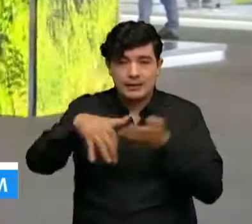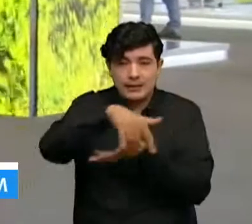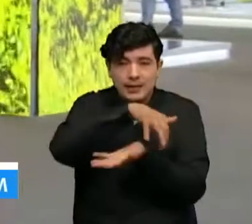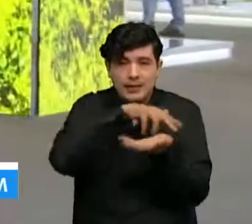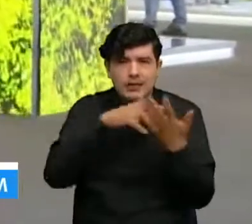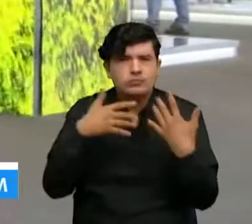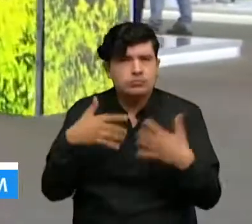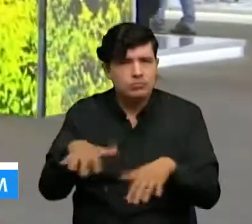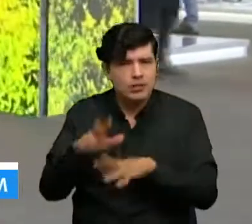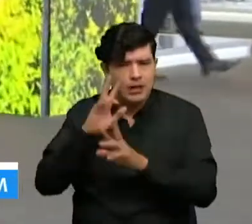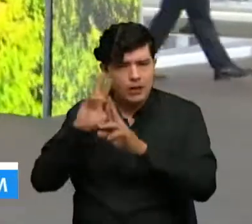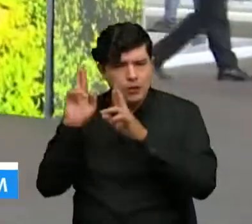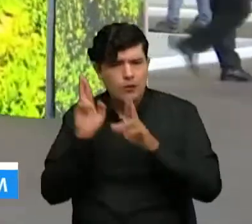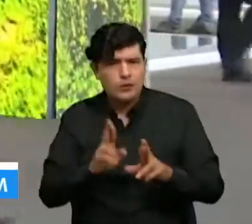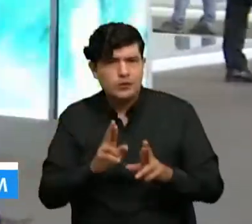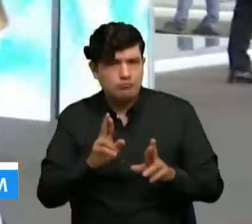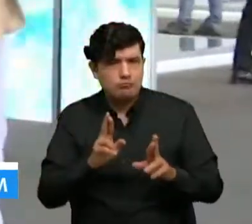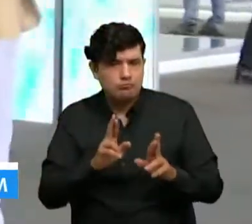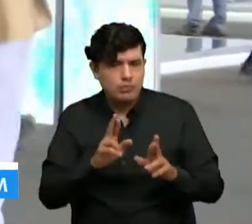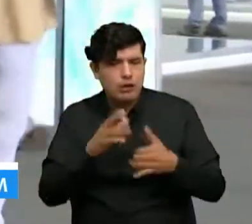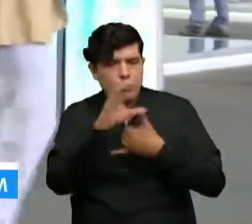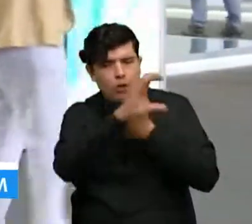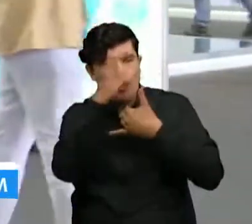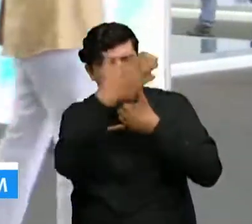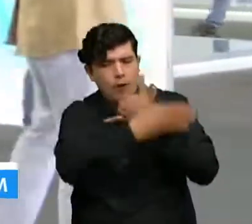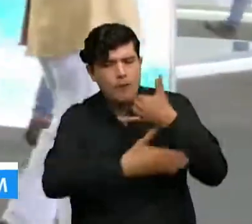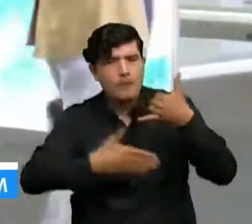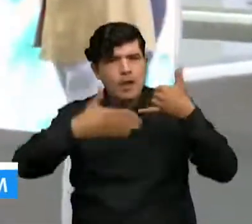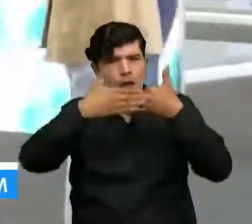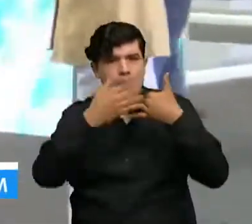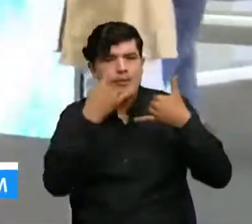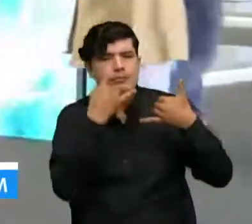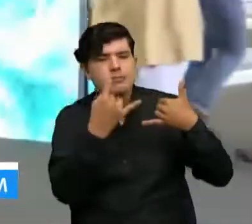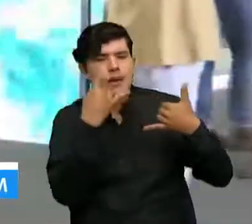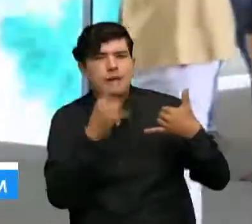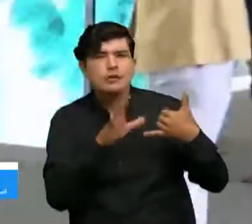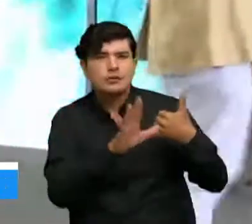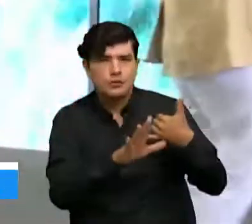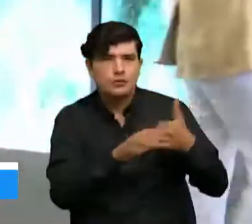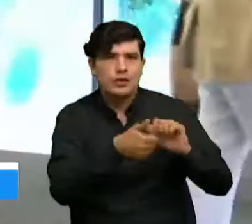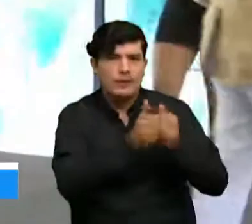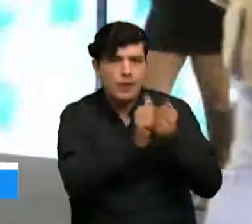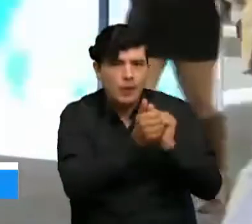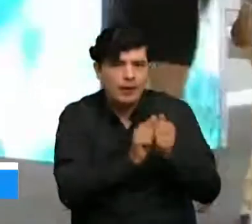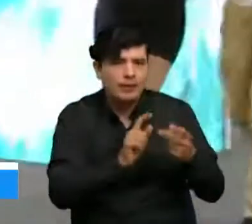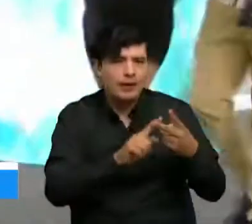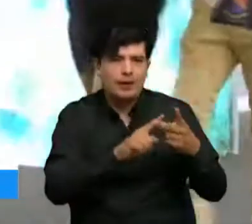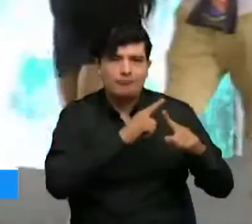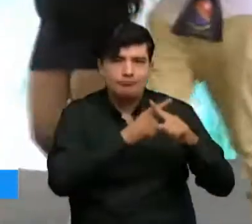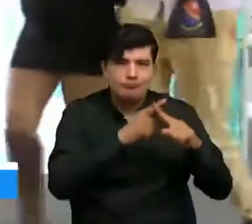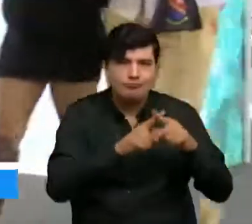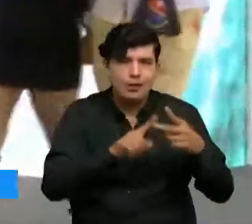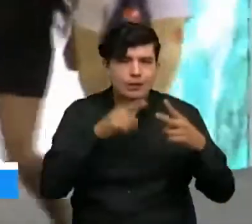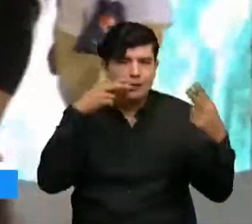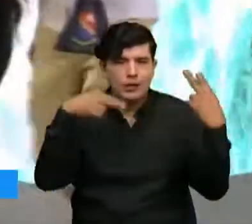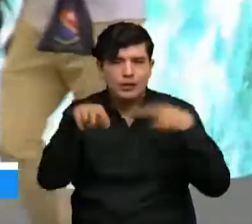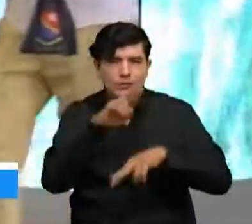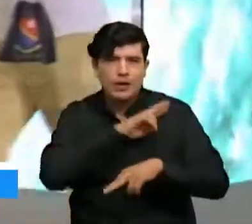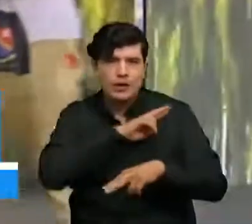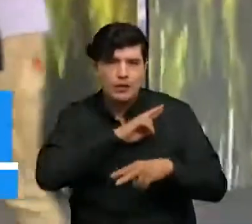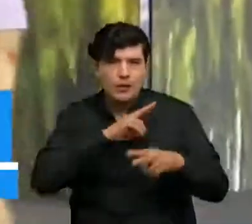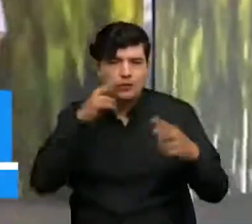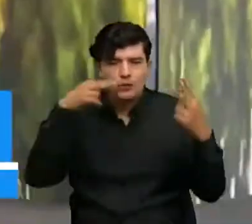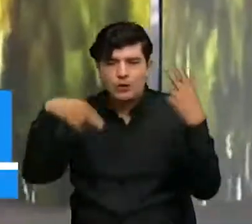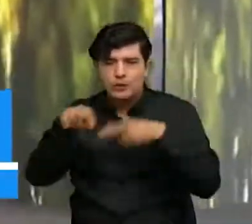sigue consolidando como un destino turístico de talla mundial por ofrecer deportes de aventura, turismo religioso, cultural y, por